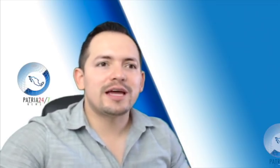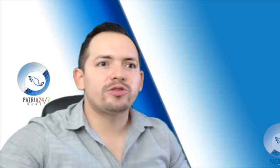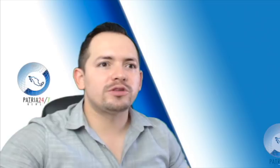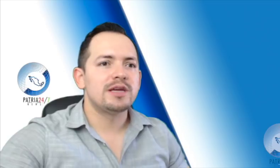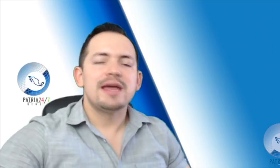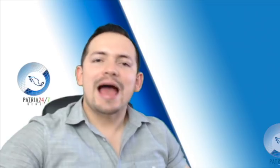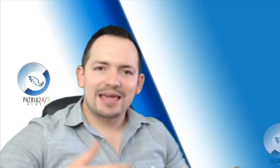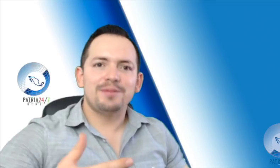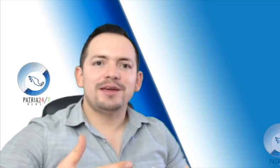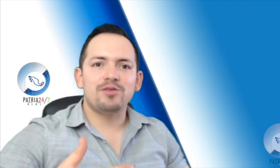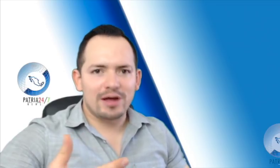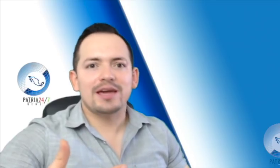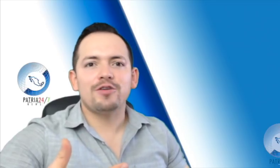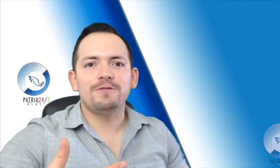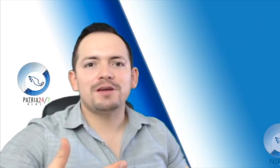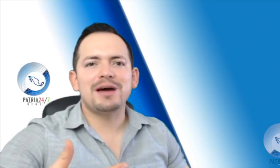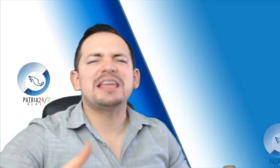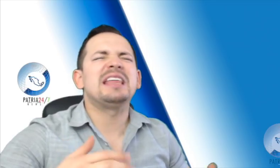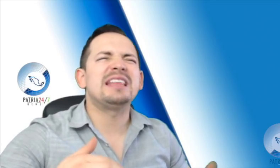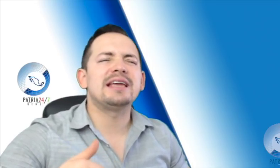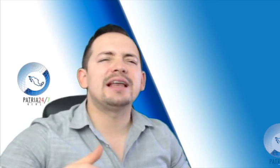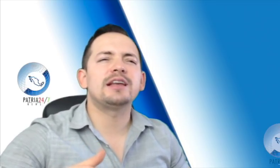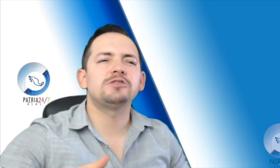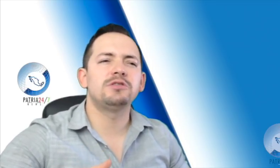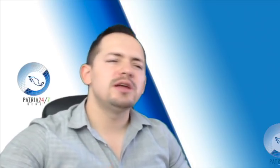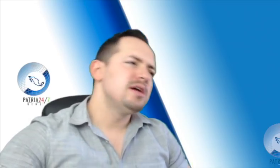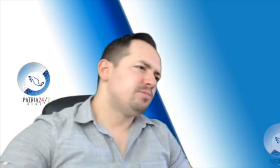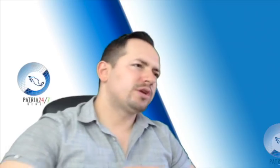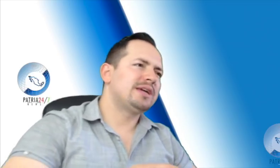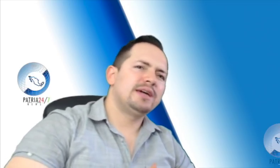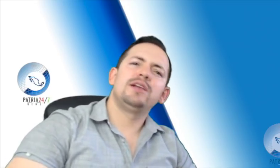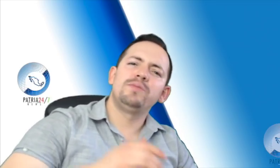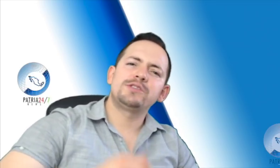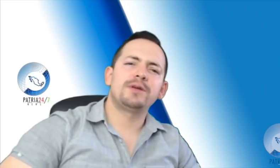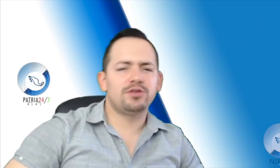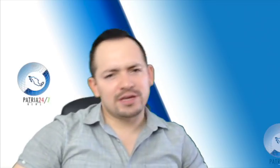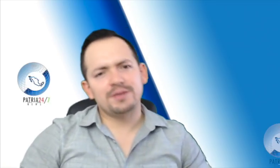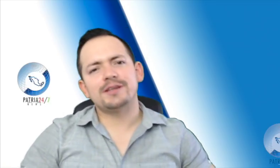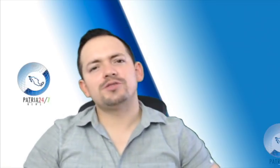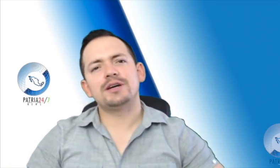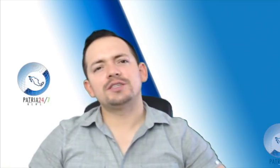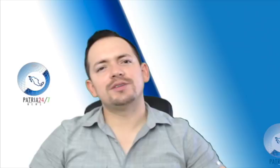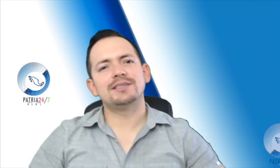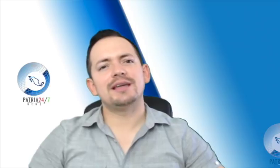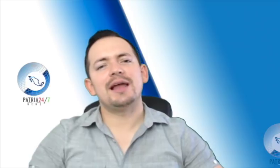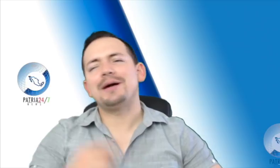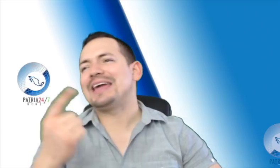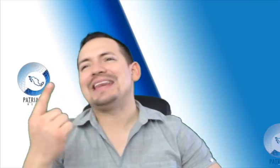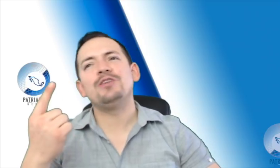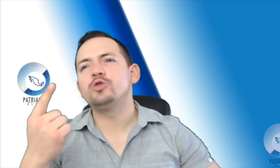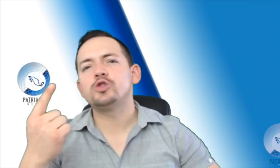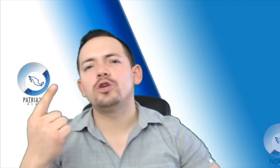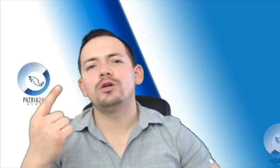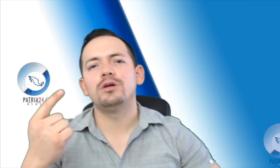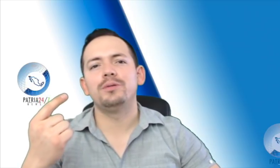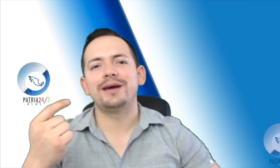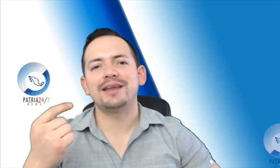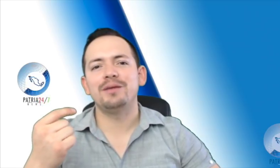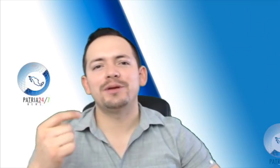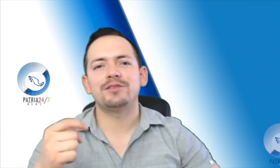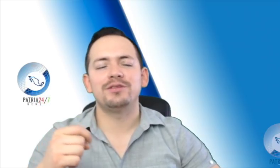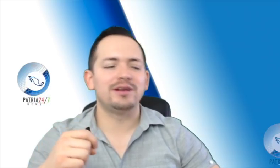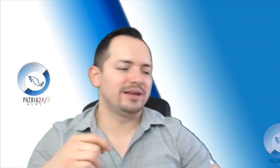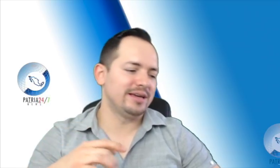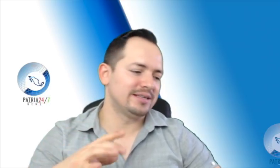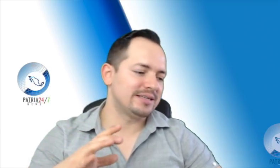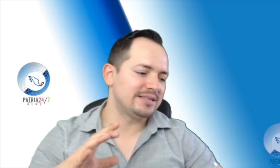tengo estos datos, hay que ver, hay que confirmar quién tenía la razón, porque López Obrador en diversas ocasiones señalaba que ni un solo